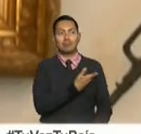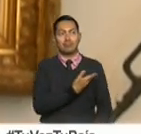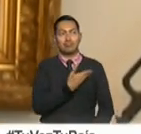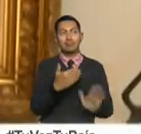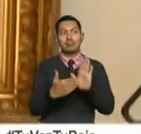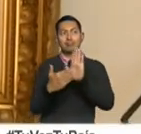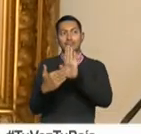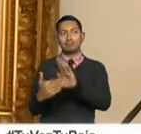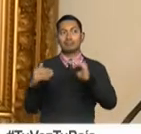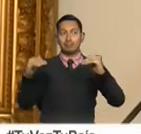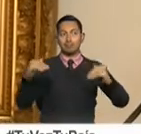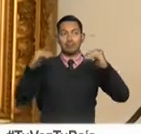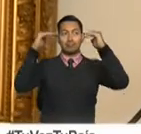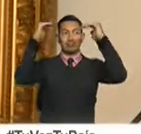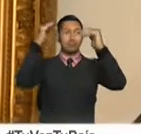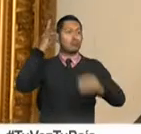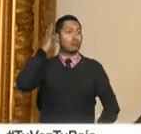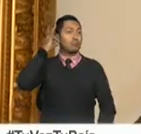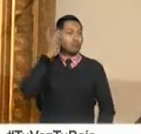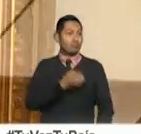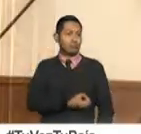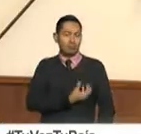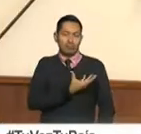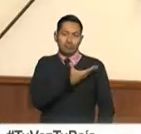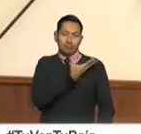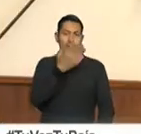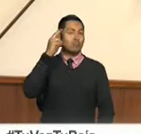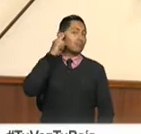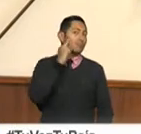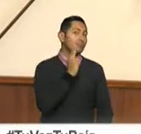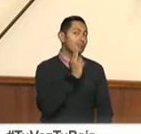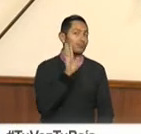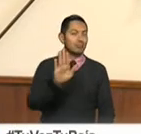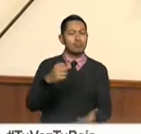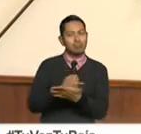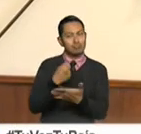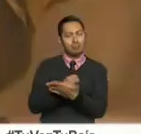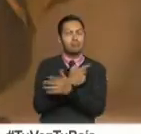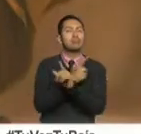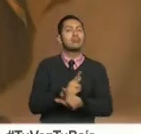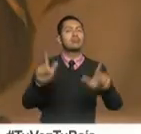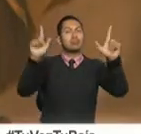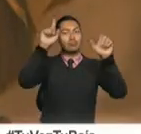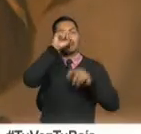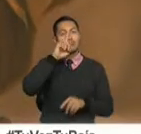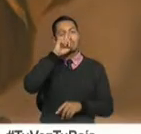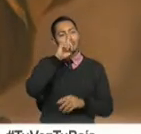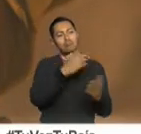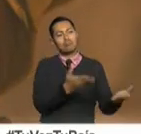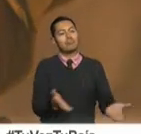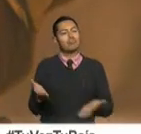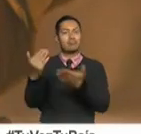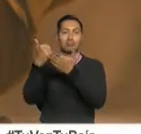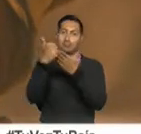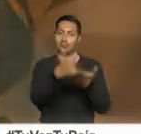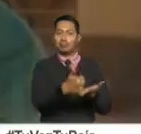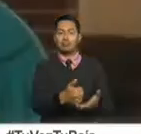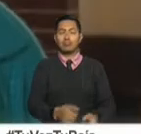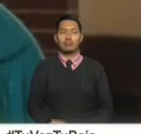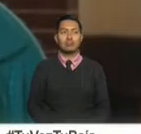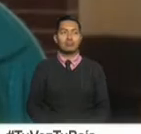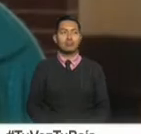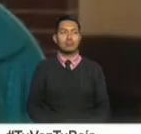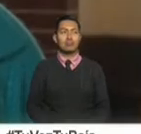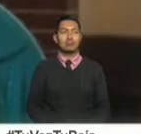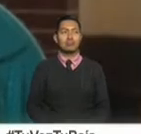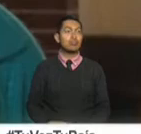figura, como la mujer que inspiró a Simón Bolívar a luchar por la libertad de los esclavos y del resto de países oprimidos. Porque